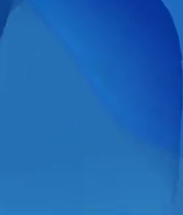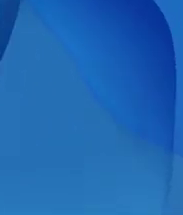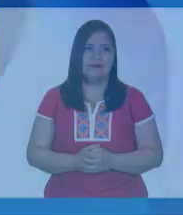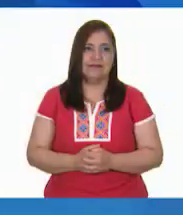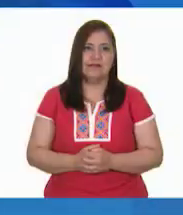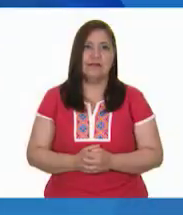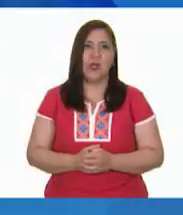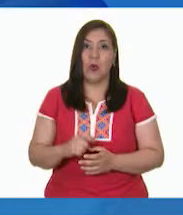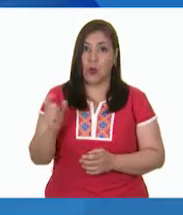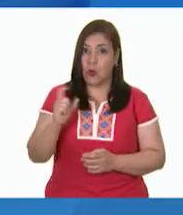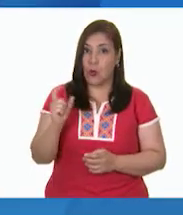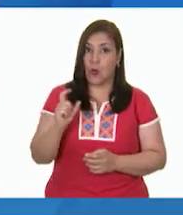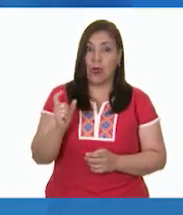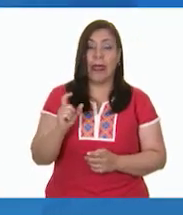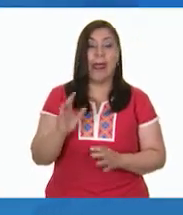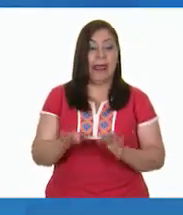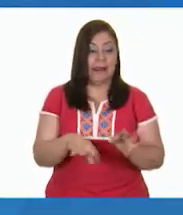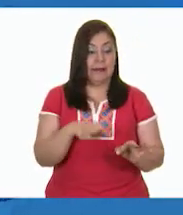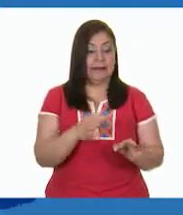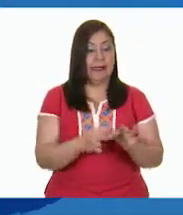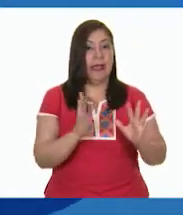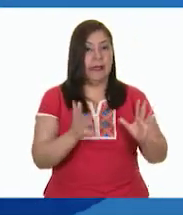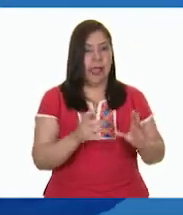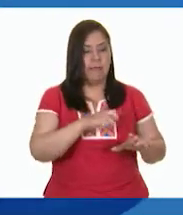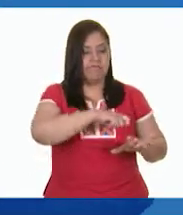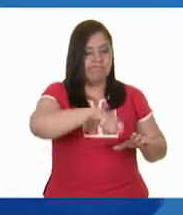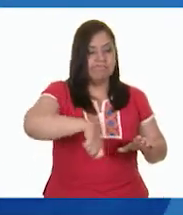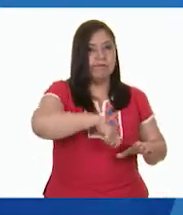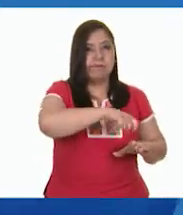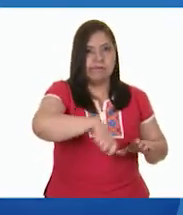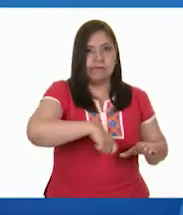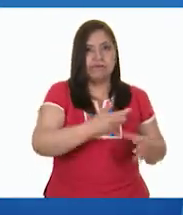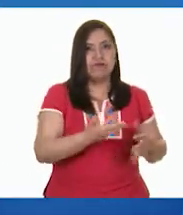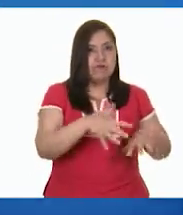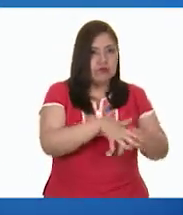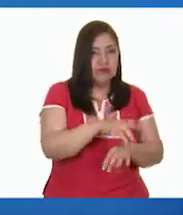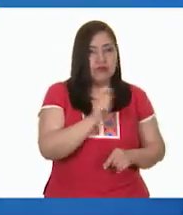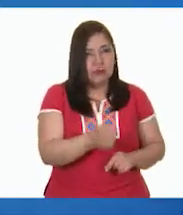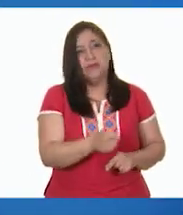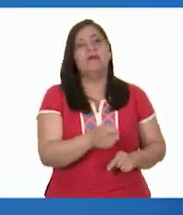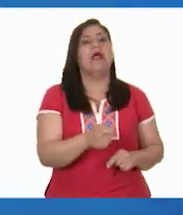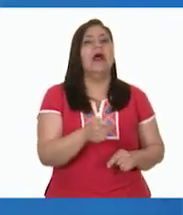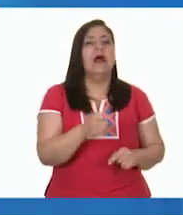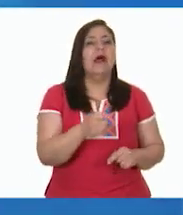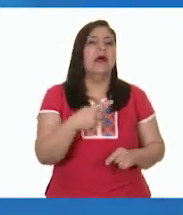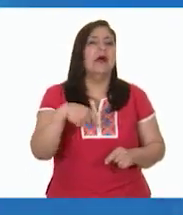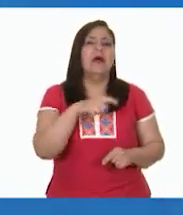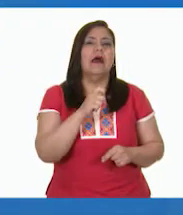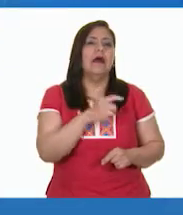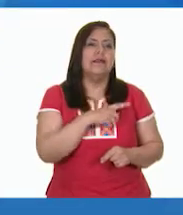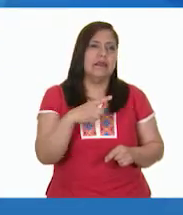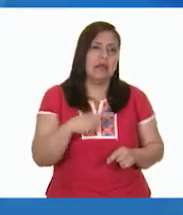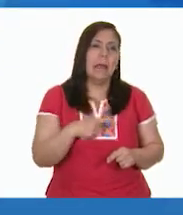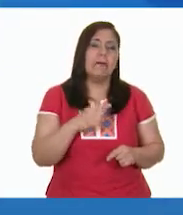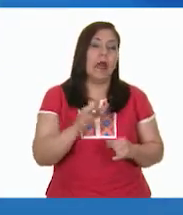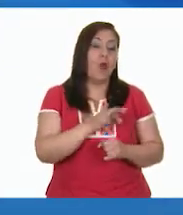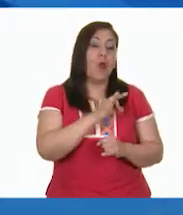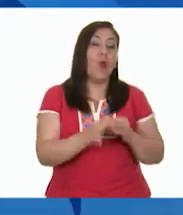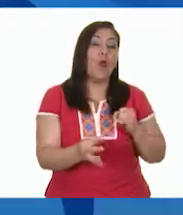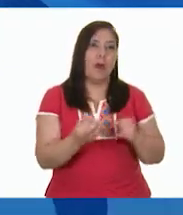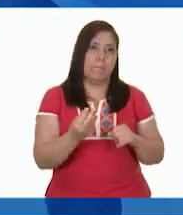Una vez que tenemos ya elaborada nuestra mistura, entonces vamos a ponerle el toquecito